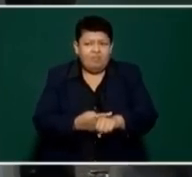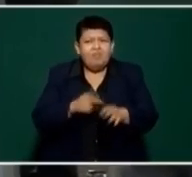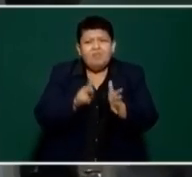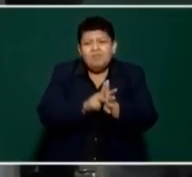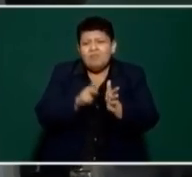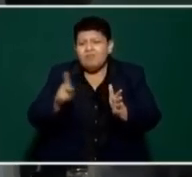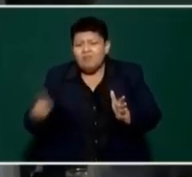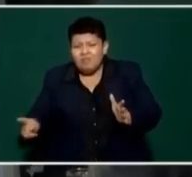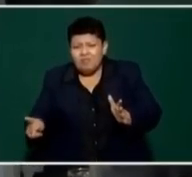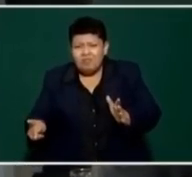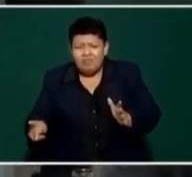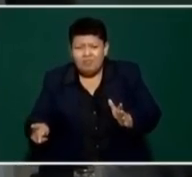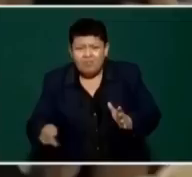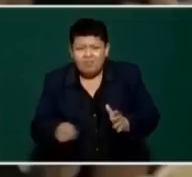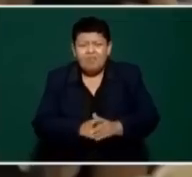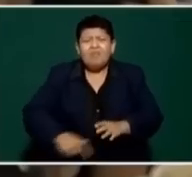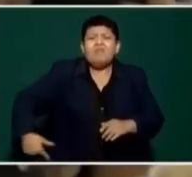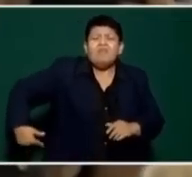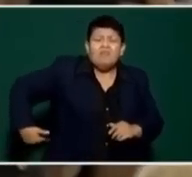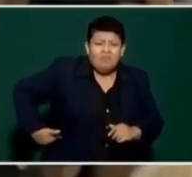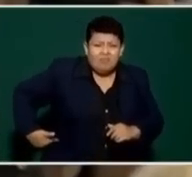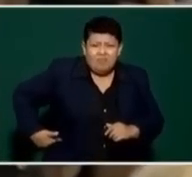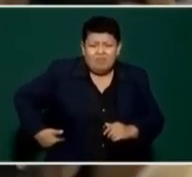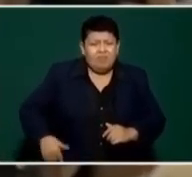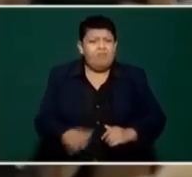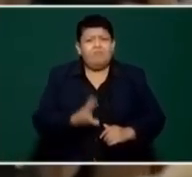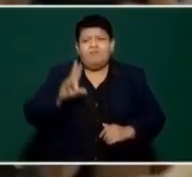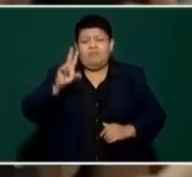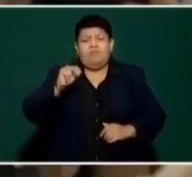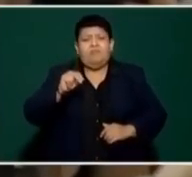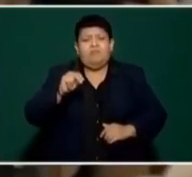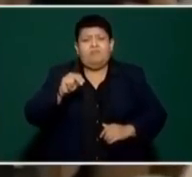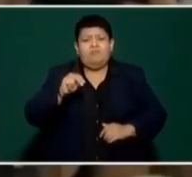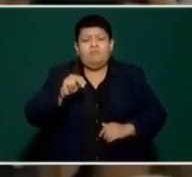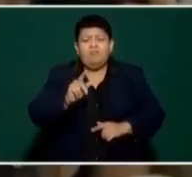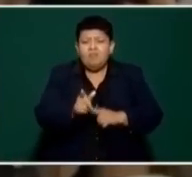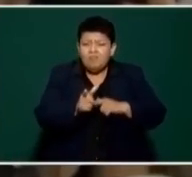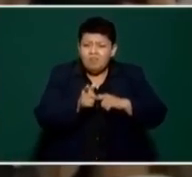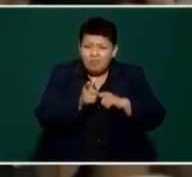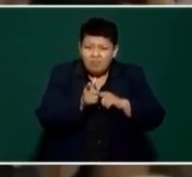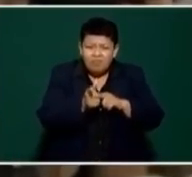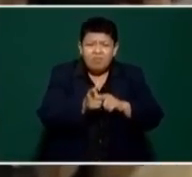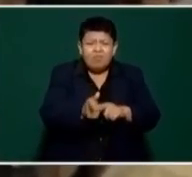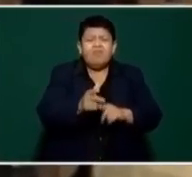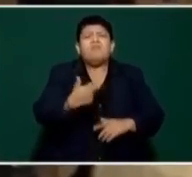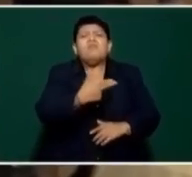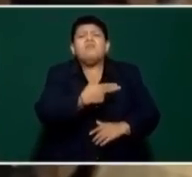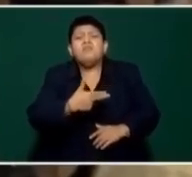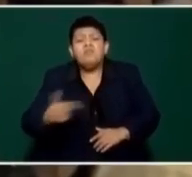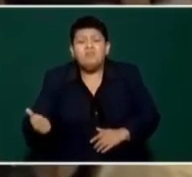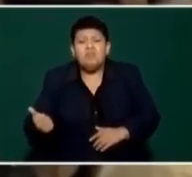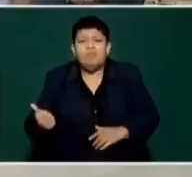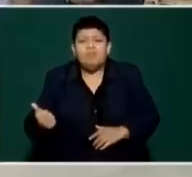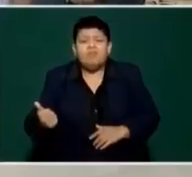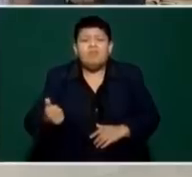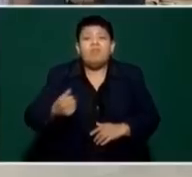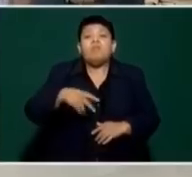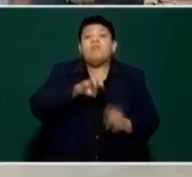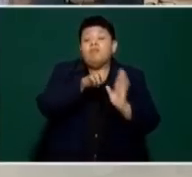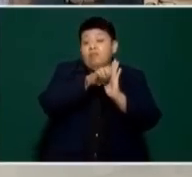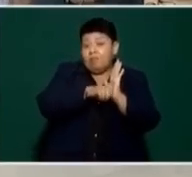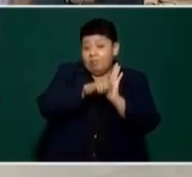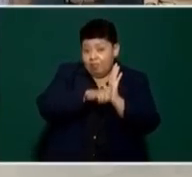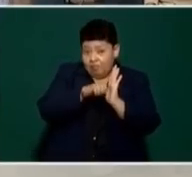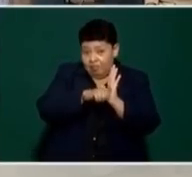que la política gubernamental no sigue beneficiando a las grandes cadenas hoteleras. Por ejemplo, está